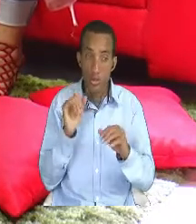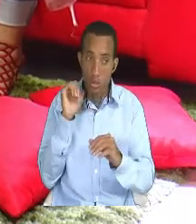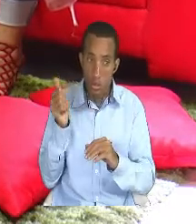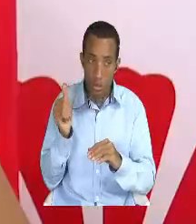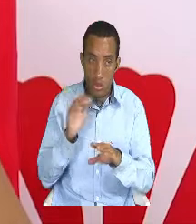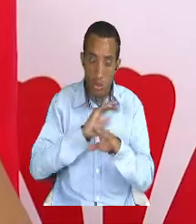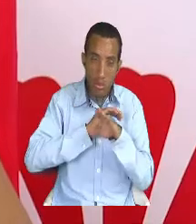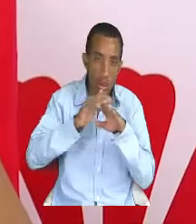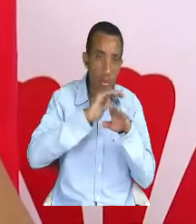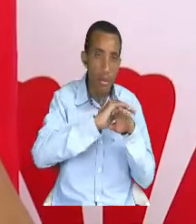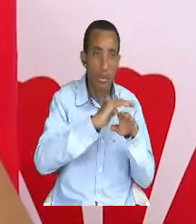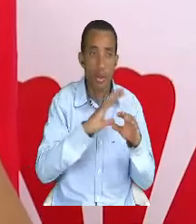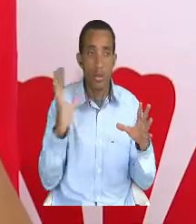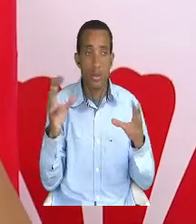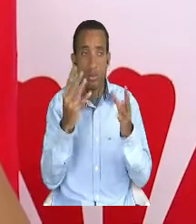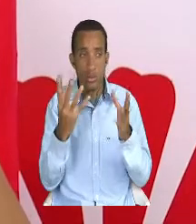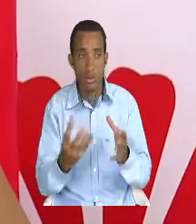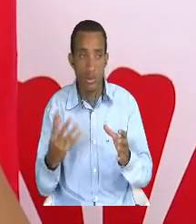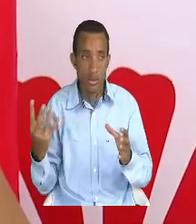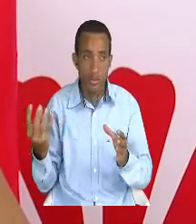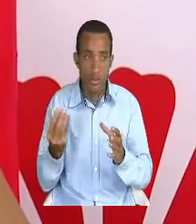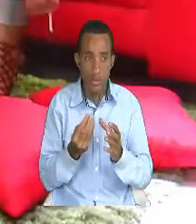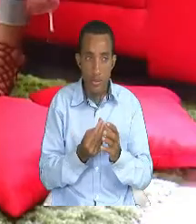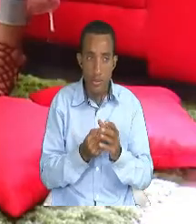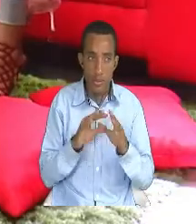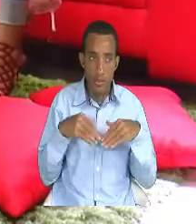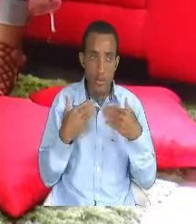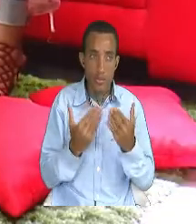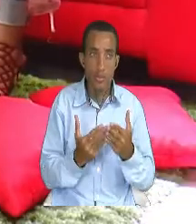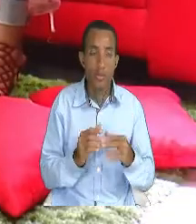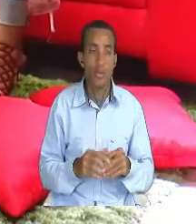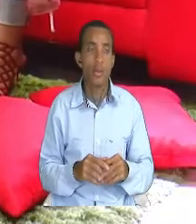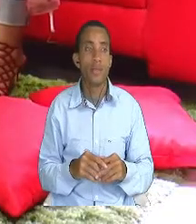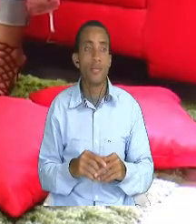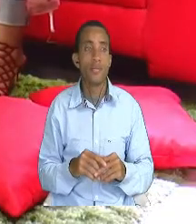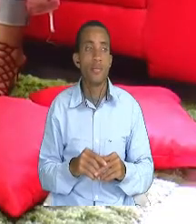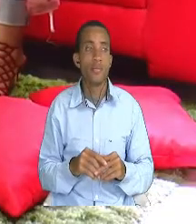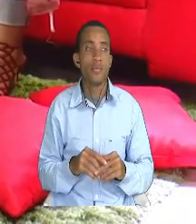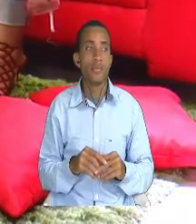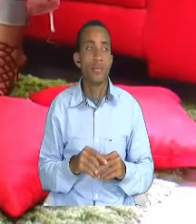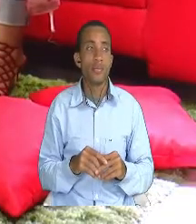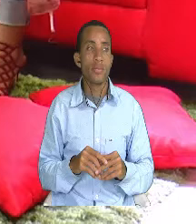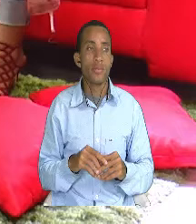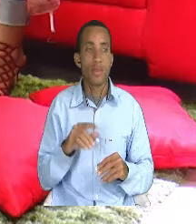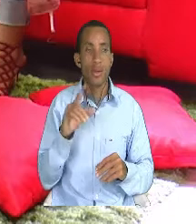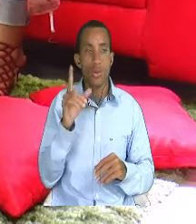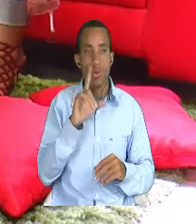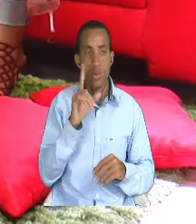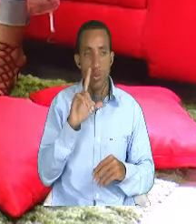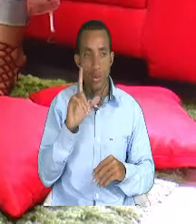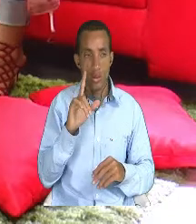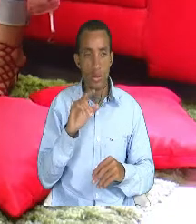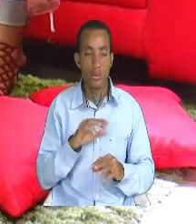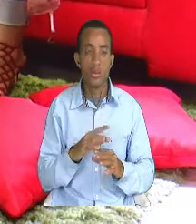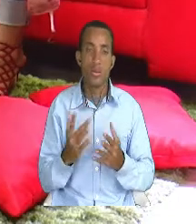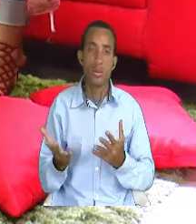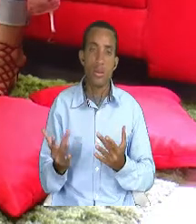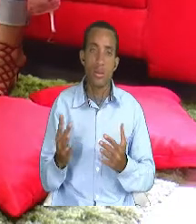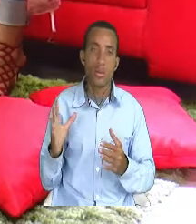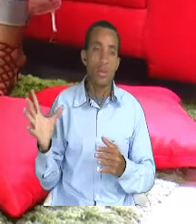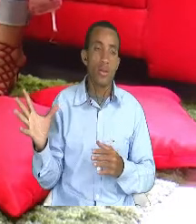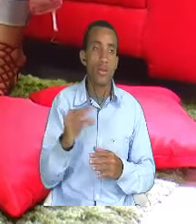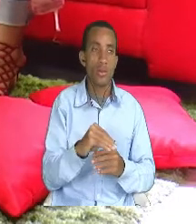las personas que quieran pertenecer a esta escuela de atletismo. Bueno, a partir del lunes, pues vamos a estar esperando a todos